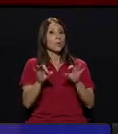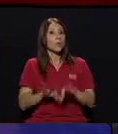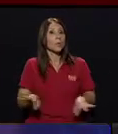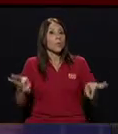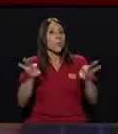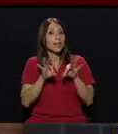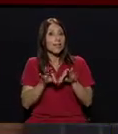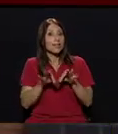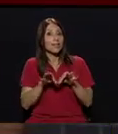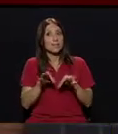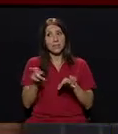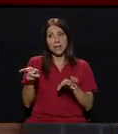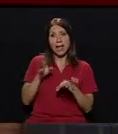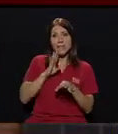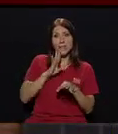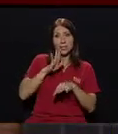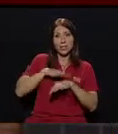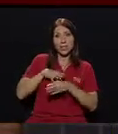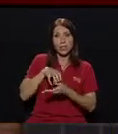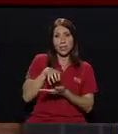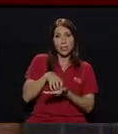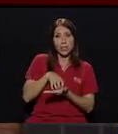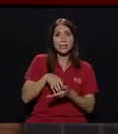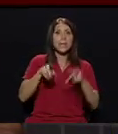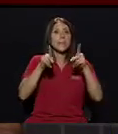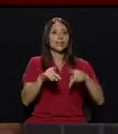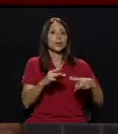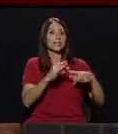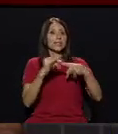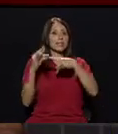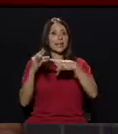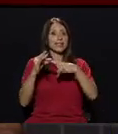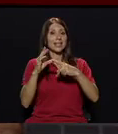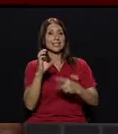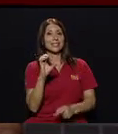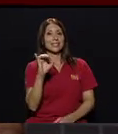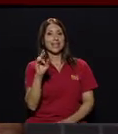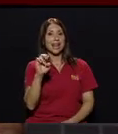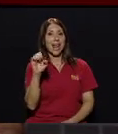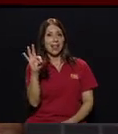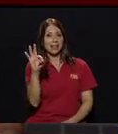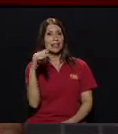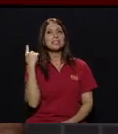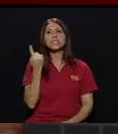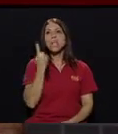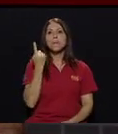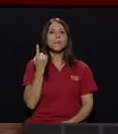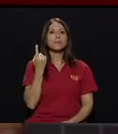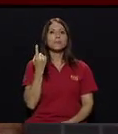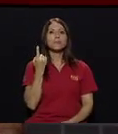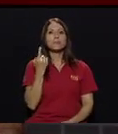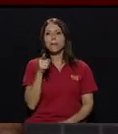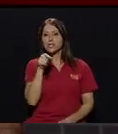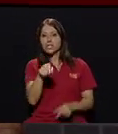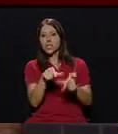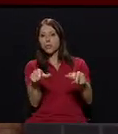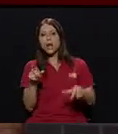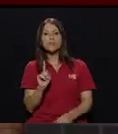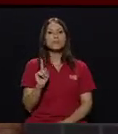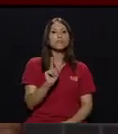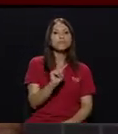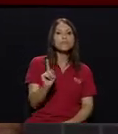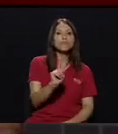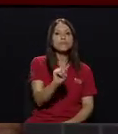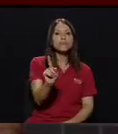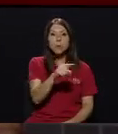digamos, caminando por ahí por la Expomiel, digamos, para cualquier duda un poco, digamos, que va más allá de lo que